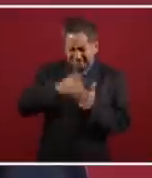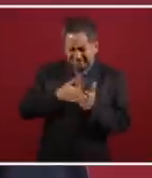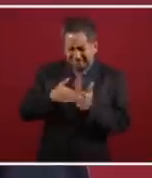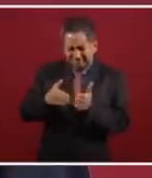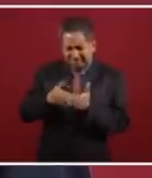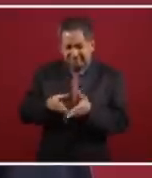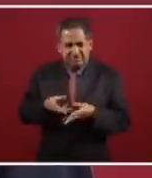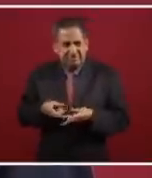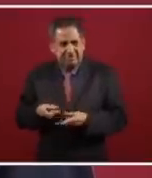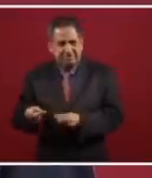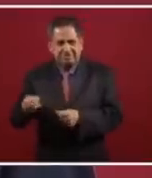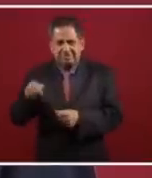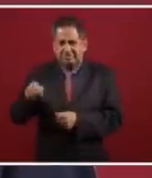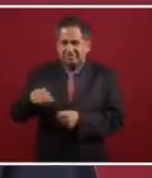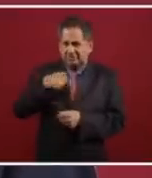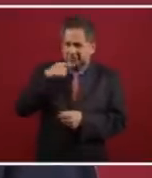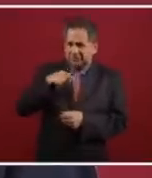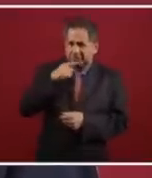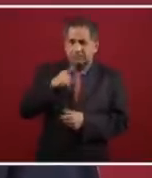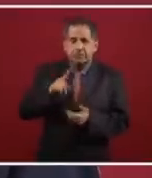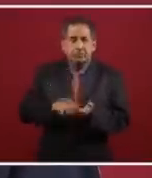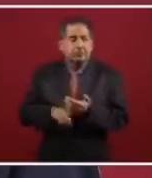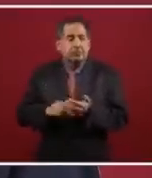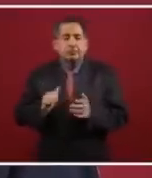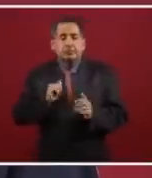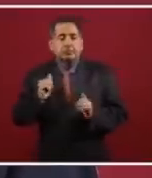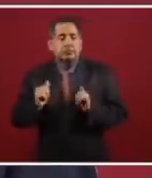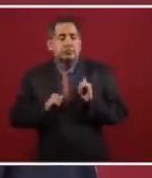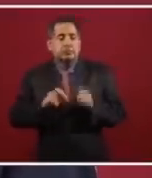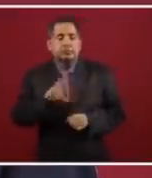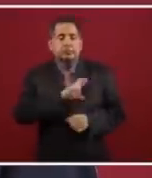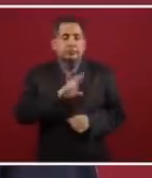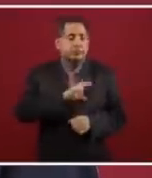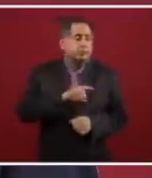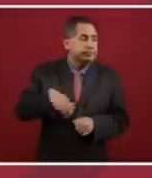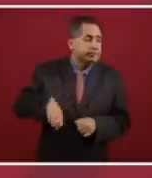movida fundamentalmente por intereses particulares,